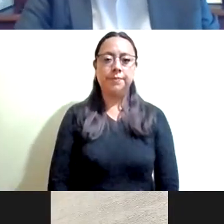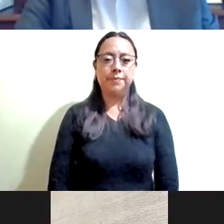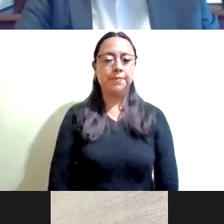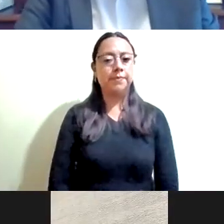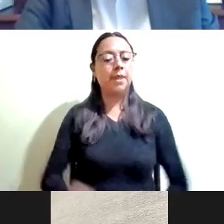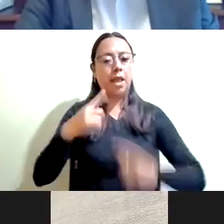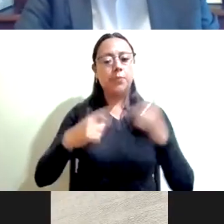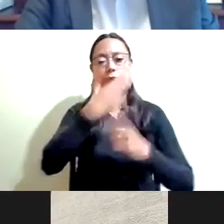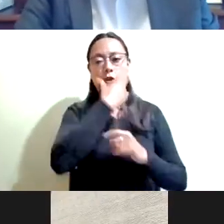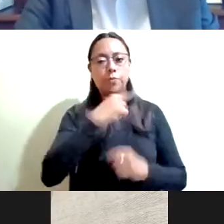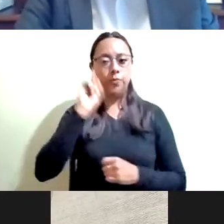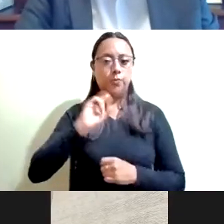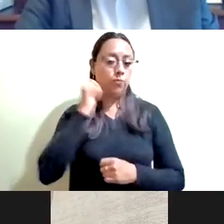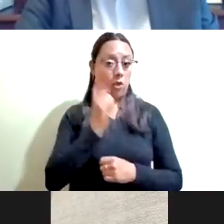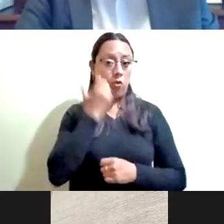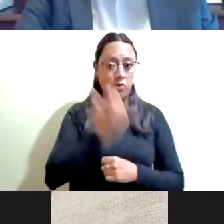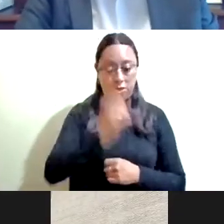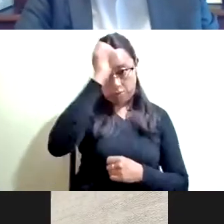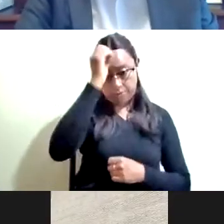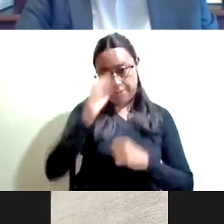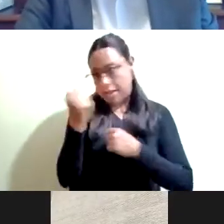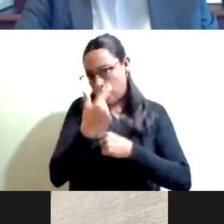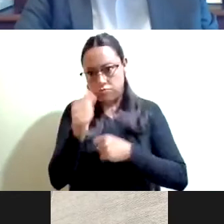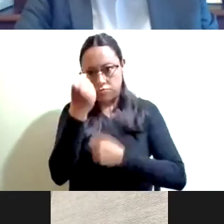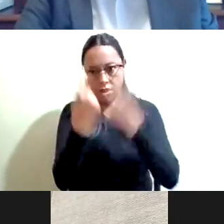¿Alguna diputada o diputado quisiera agregar algún otro tema?